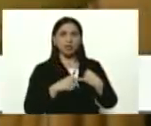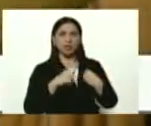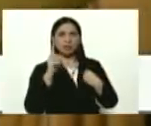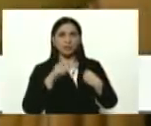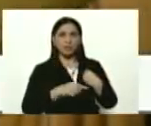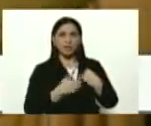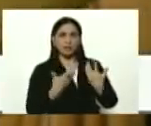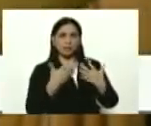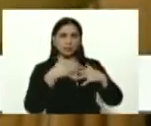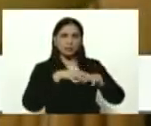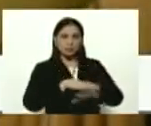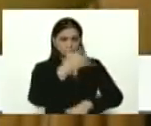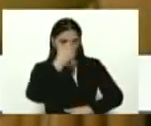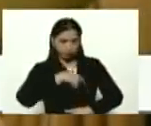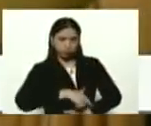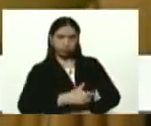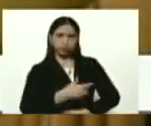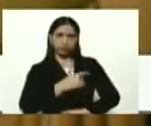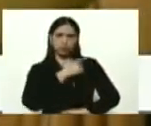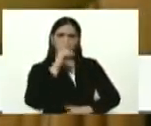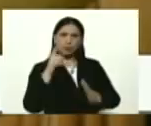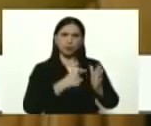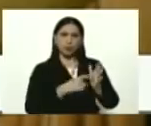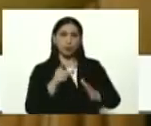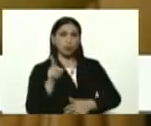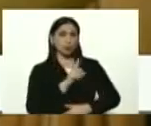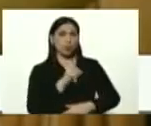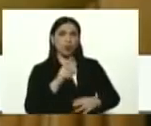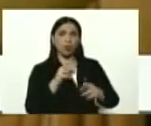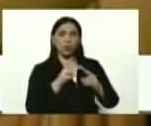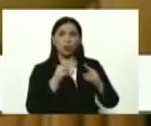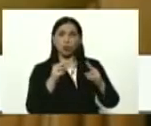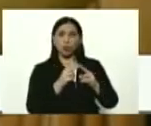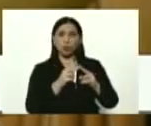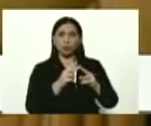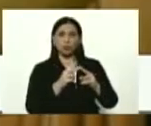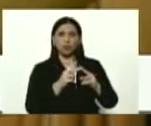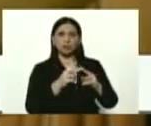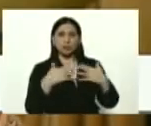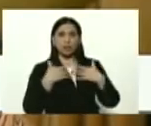la integralidad. Y que esto no desconoce la salud